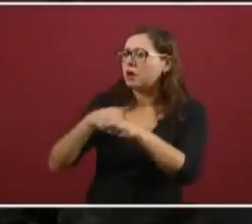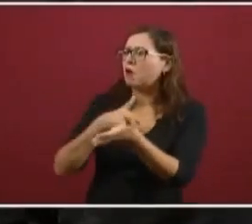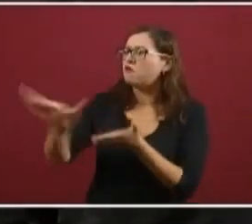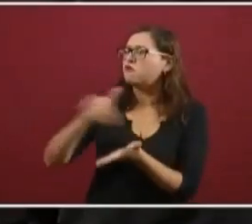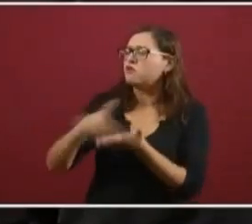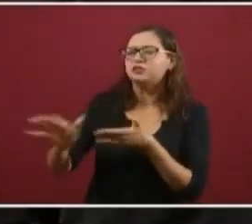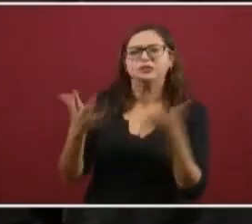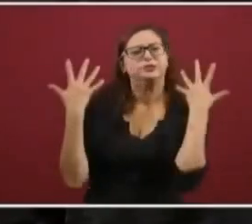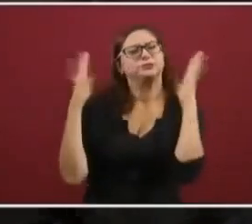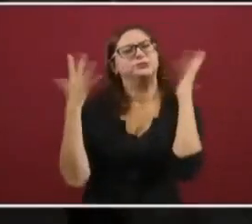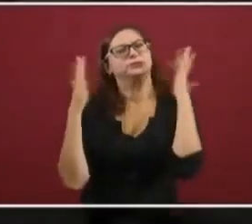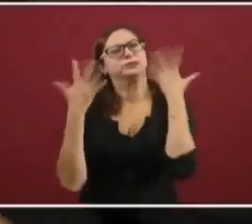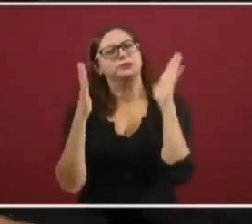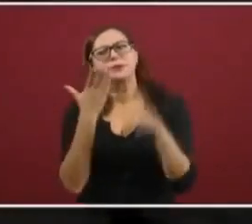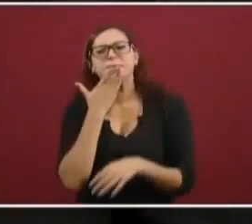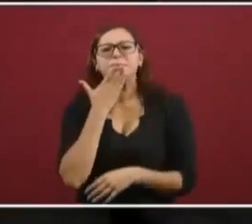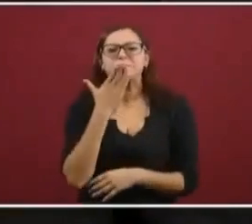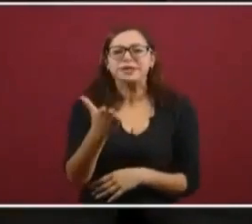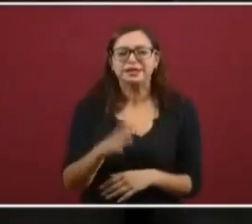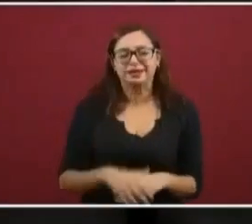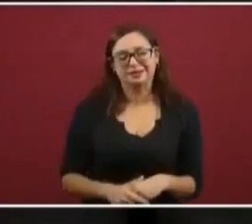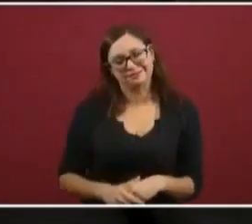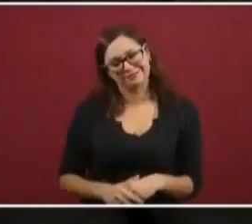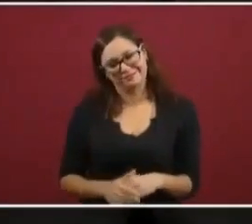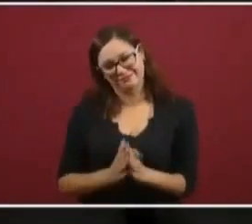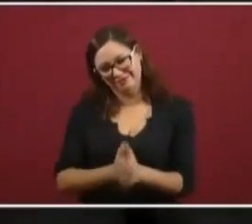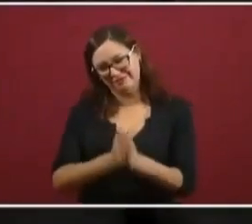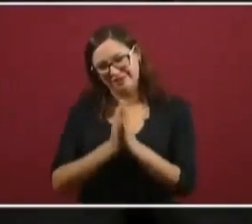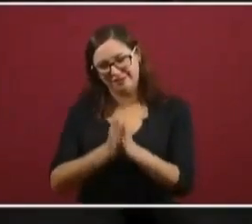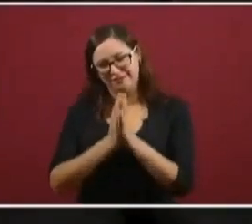aplaudir haga un estudio